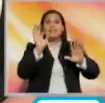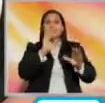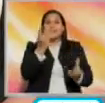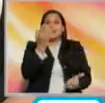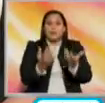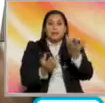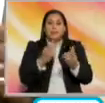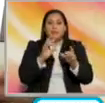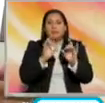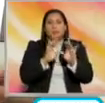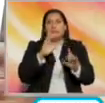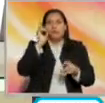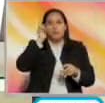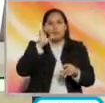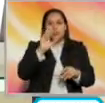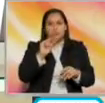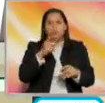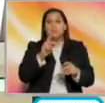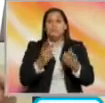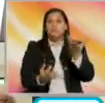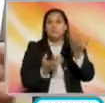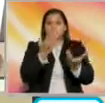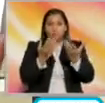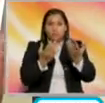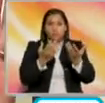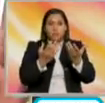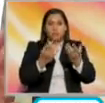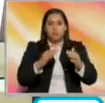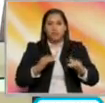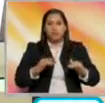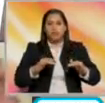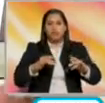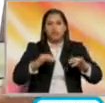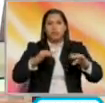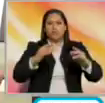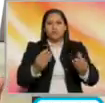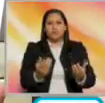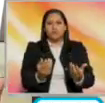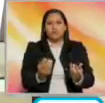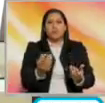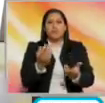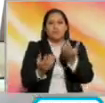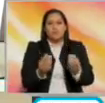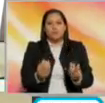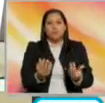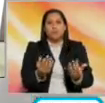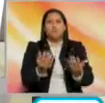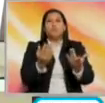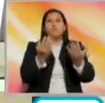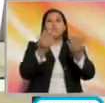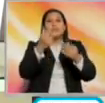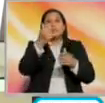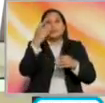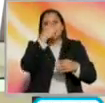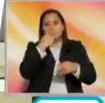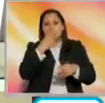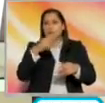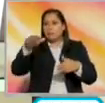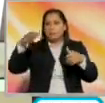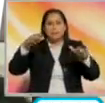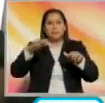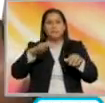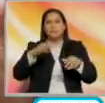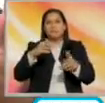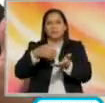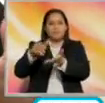incendio, Dios no lo quiera, pero si hubiera un incendio, tienes hasta, no quiero mentir, como cerca de 6 horas para poder desalojar el lugar. Muy O